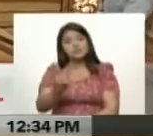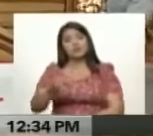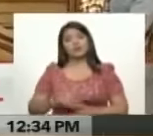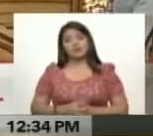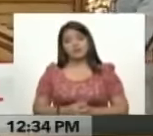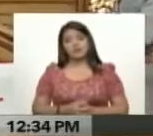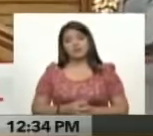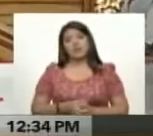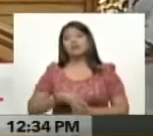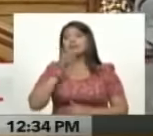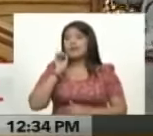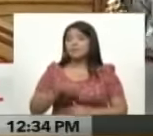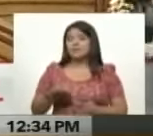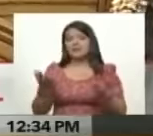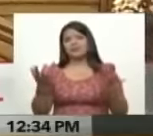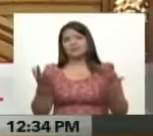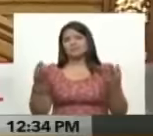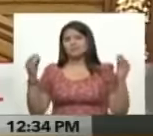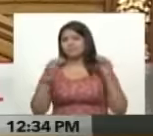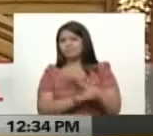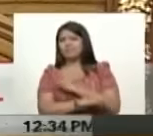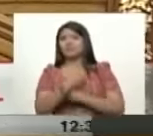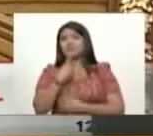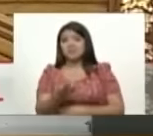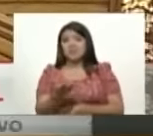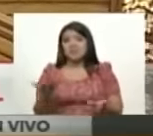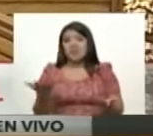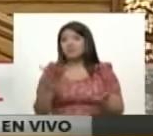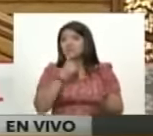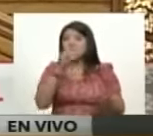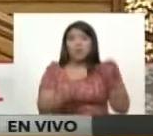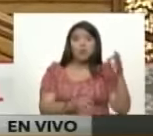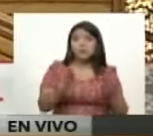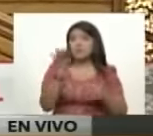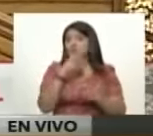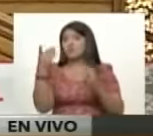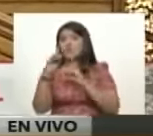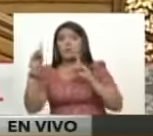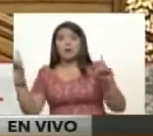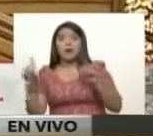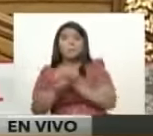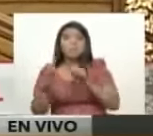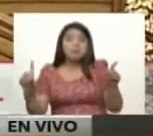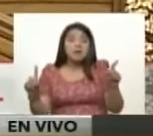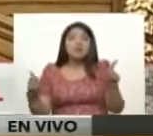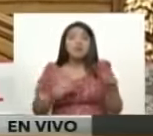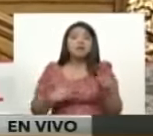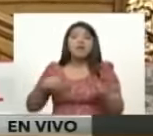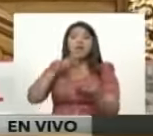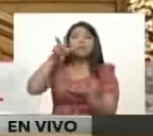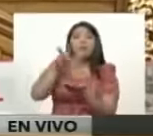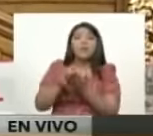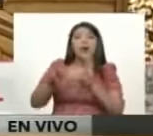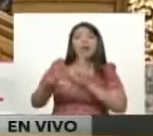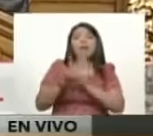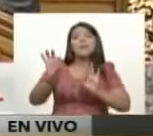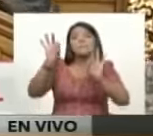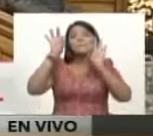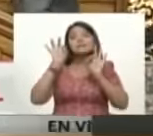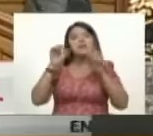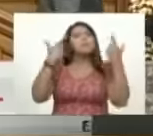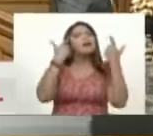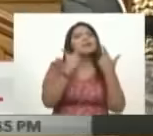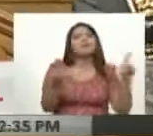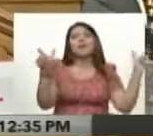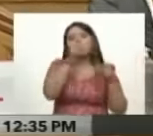también, de manera contradictoria, han dicho que sin justicia no hay democracia. Sin embargo, pretenden aprobar una ley de amnistía